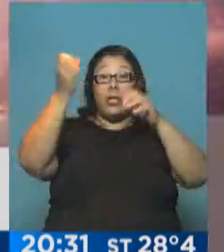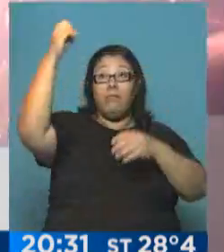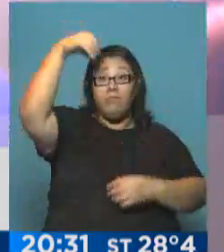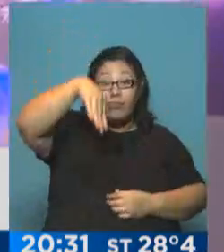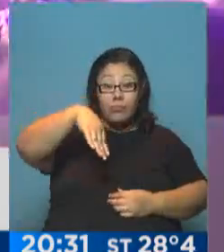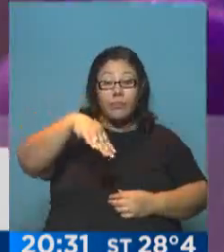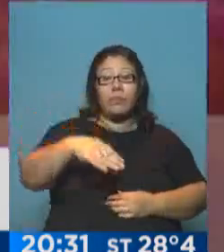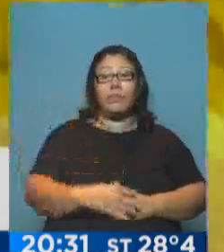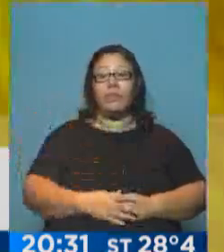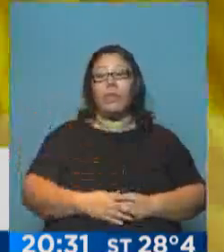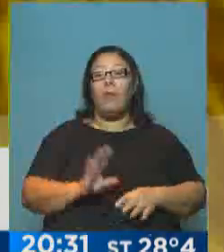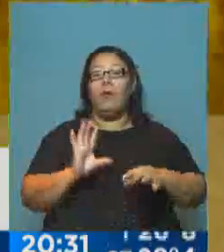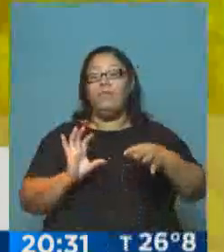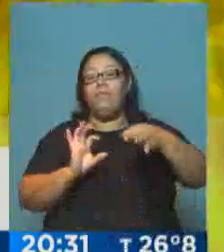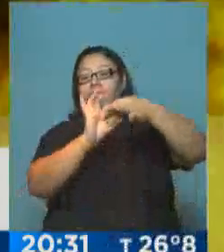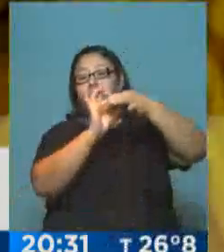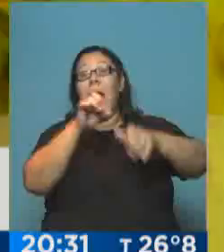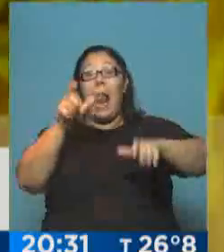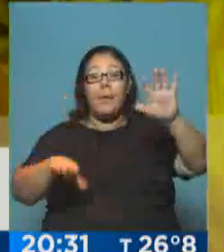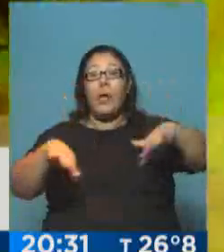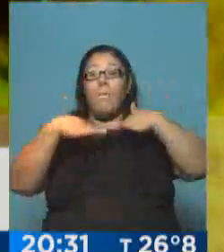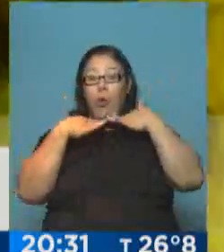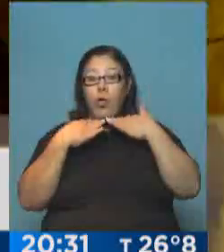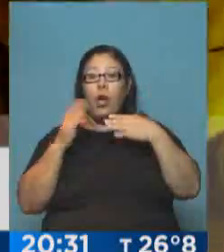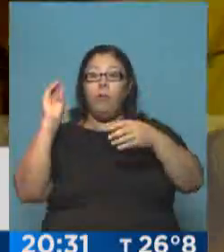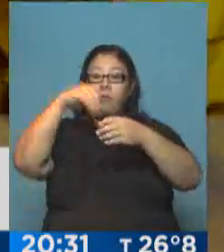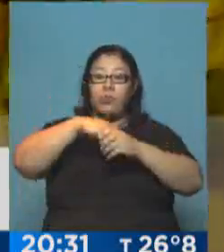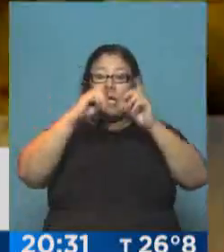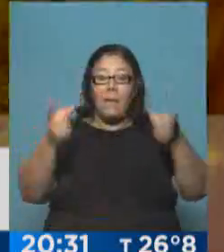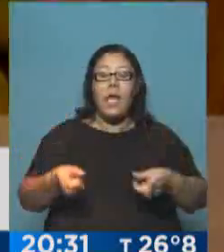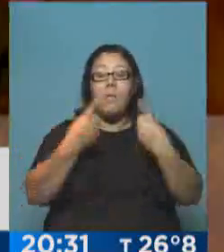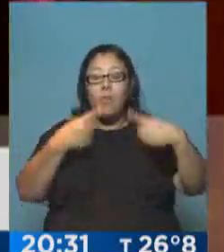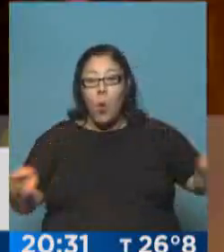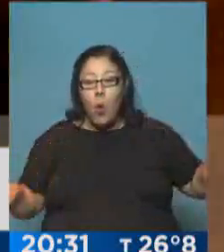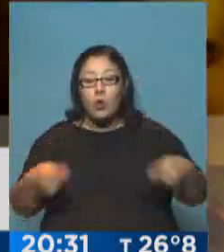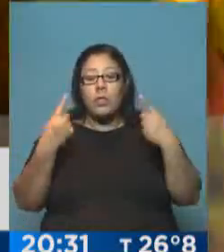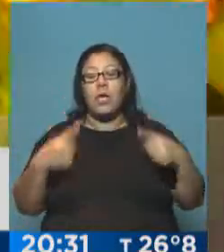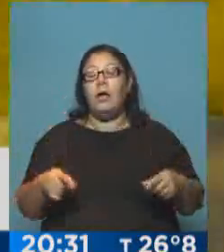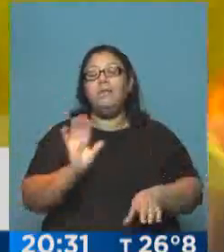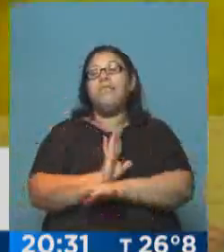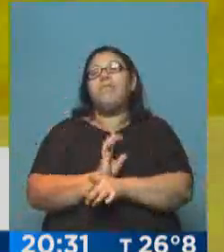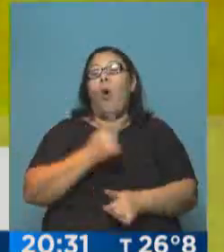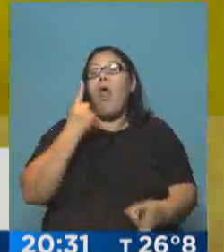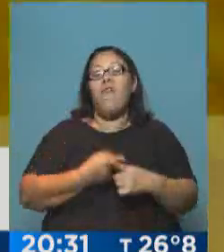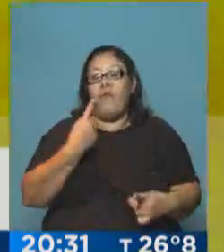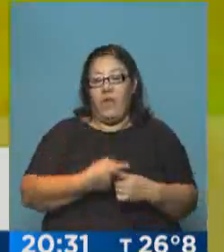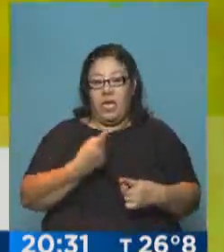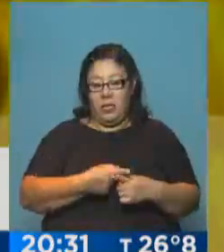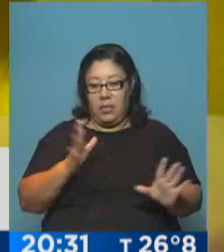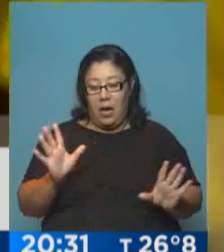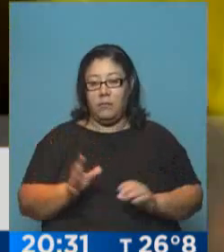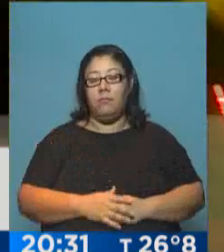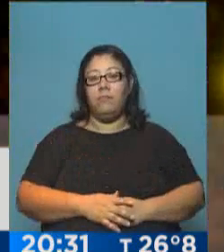Mucha conexión, el público participando, mucha música. Una fiesta, básicamente,